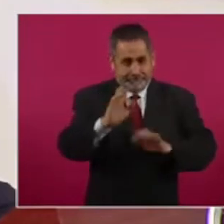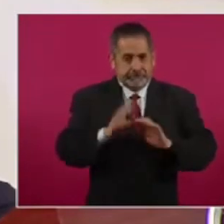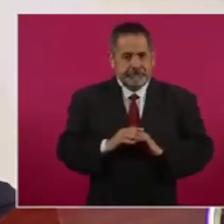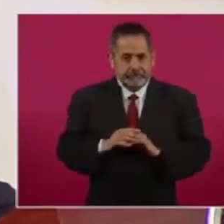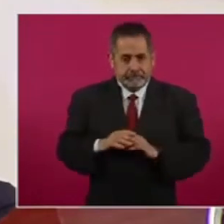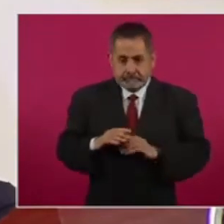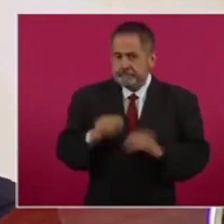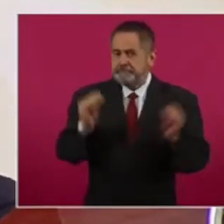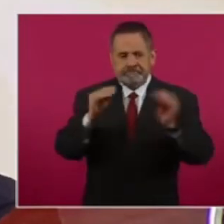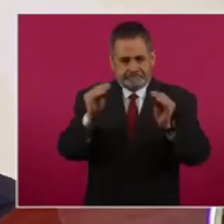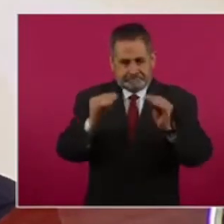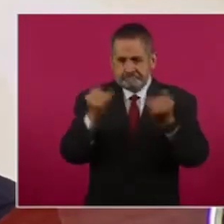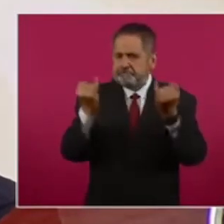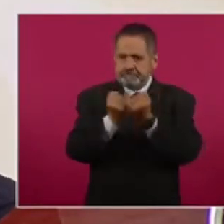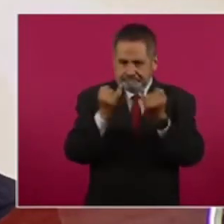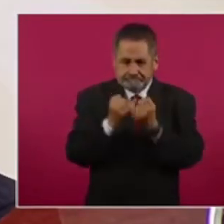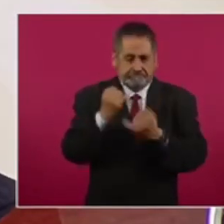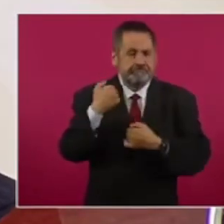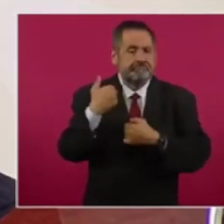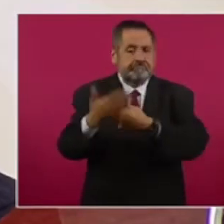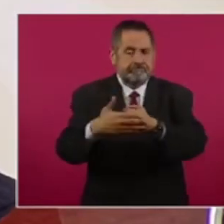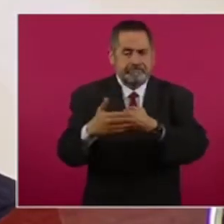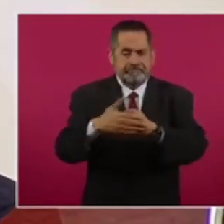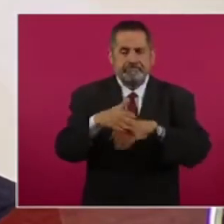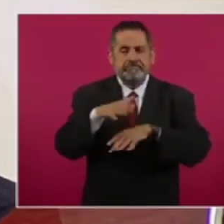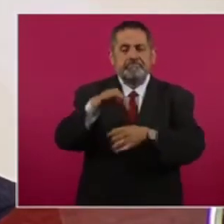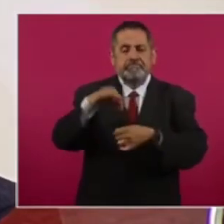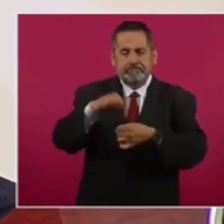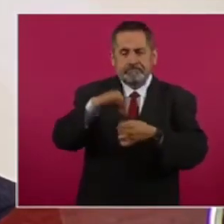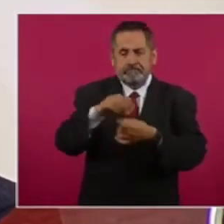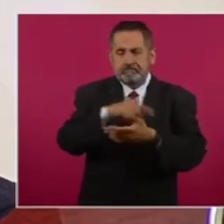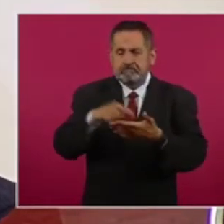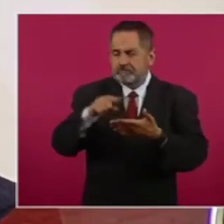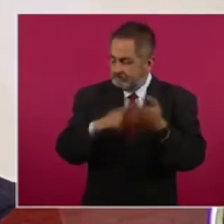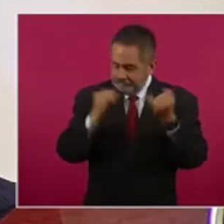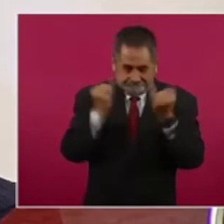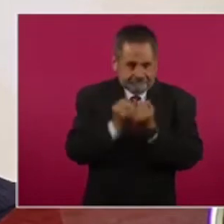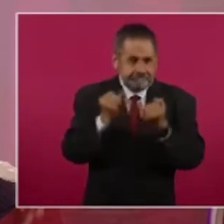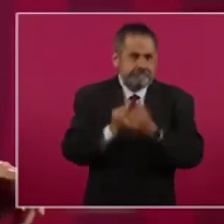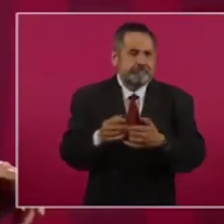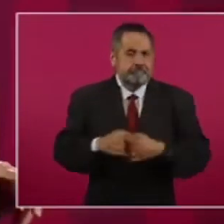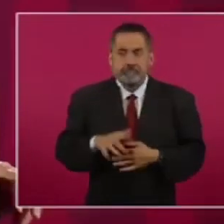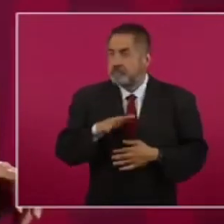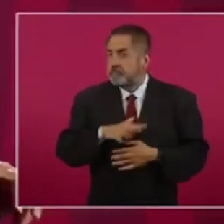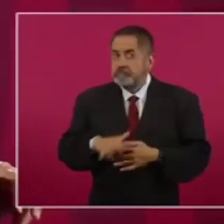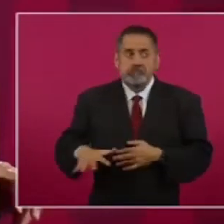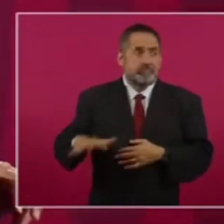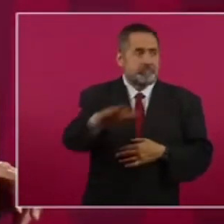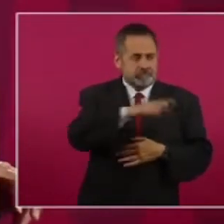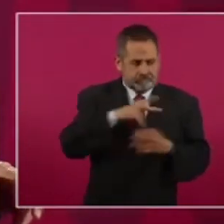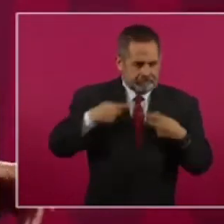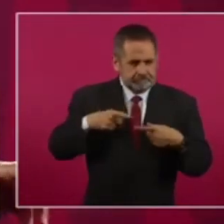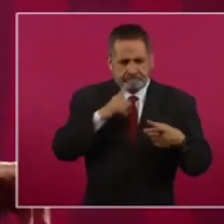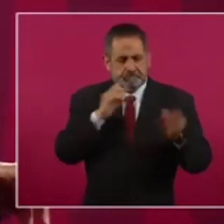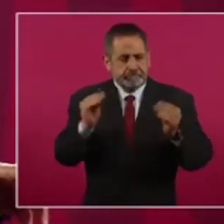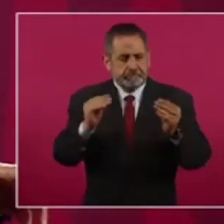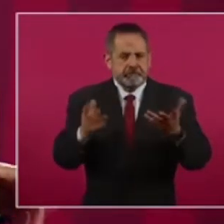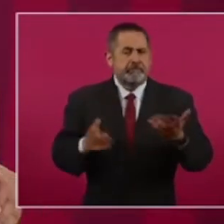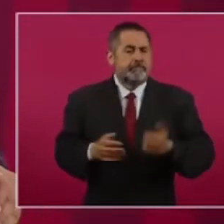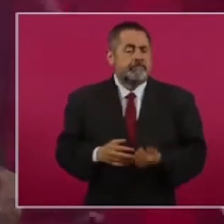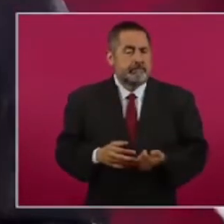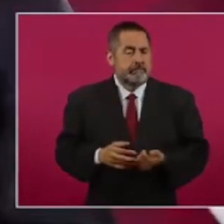va a haber debate para la reforma electoral. Todo el pueblo. Porque hay